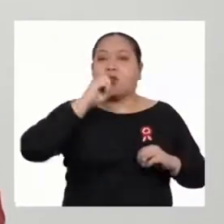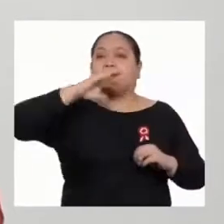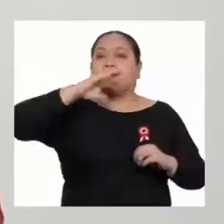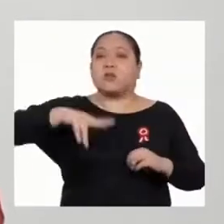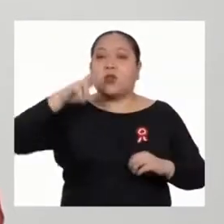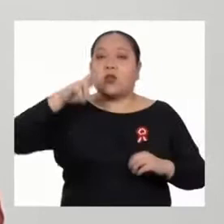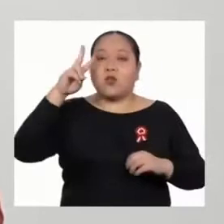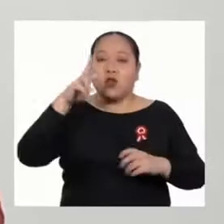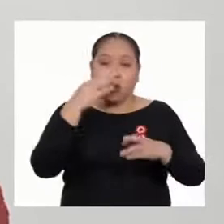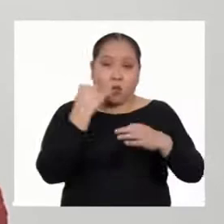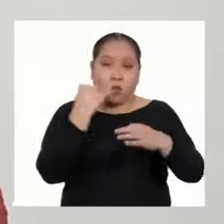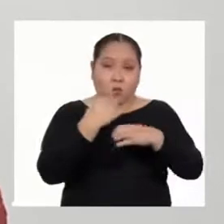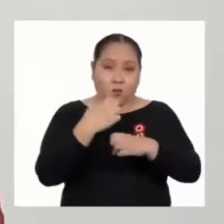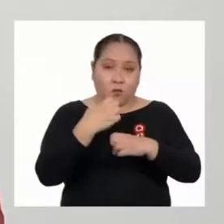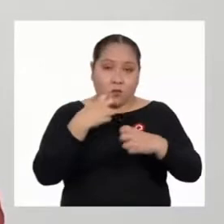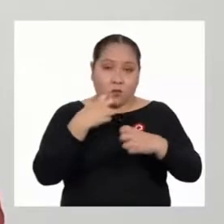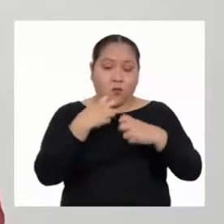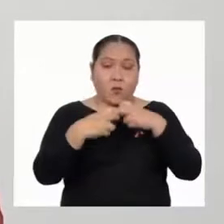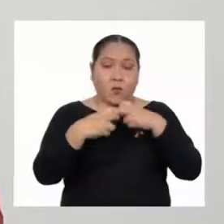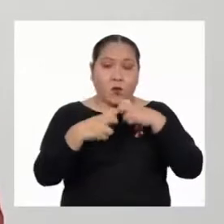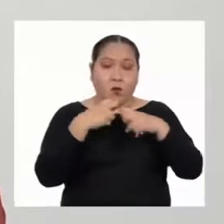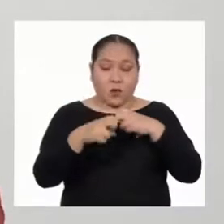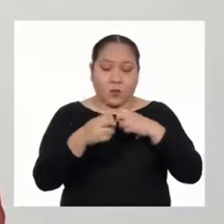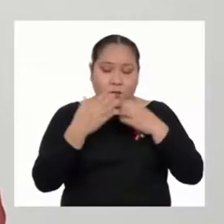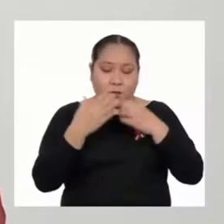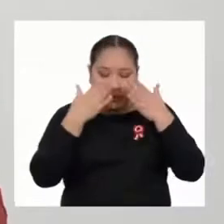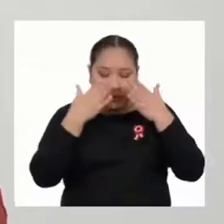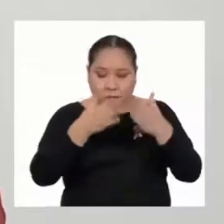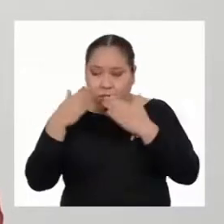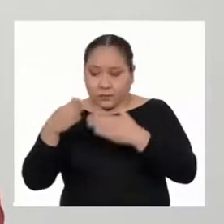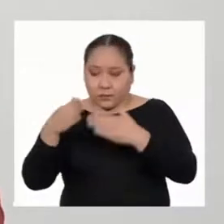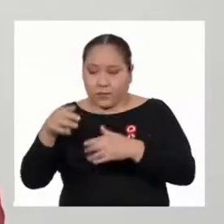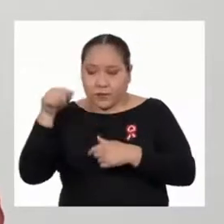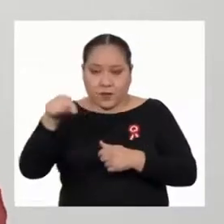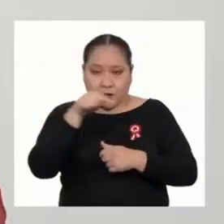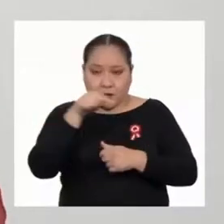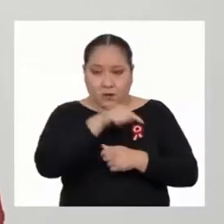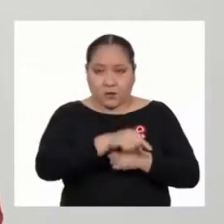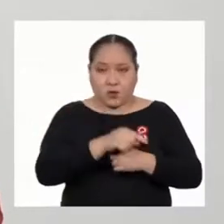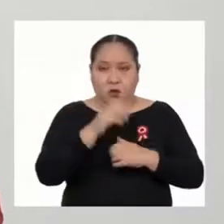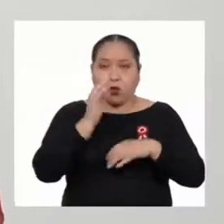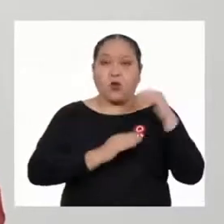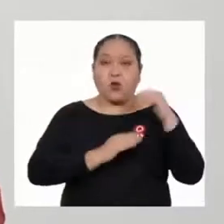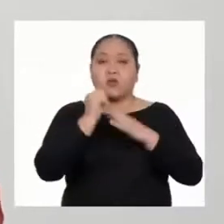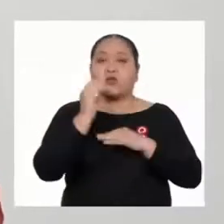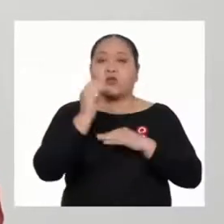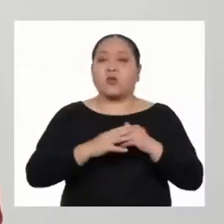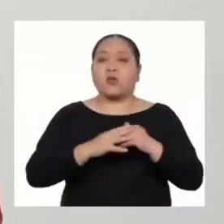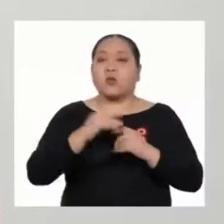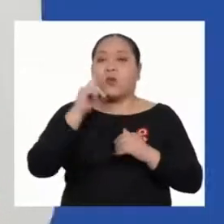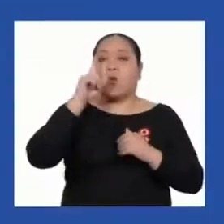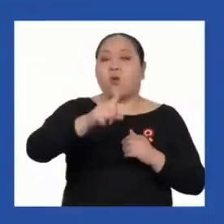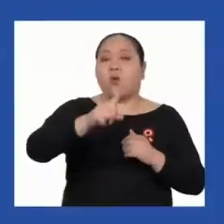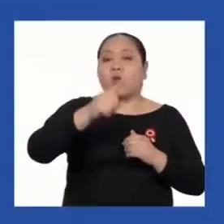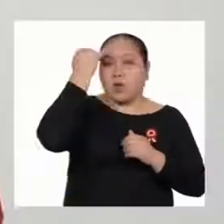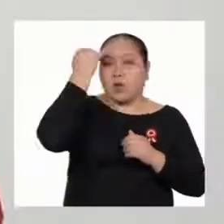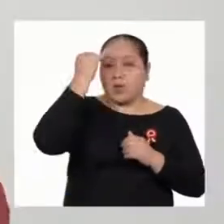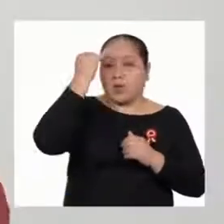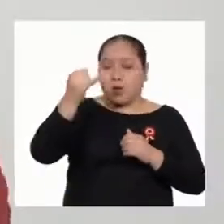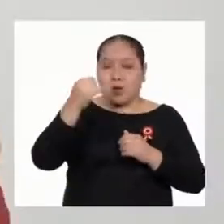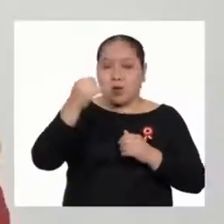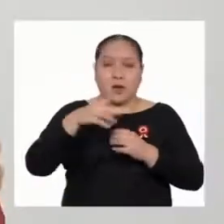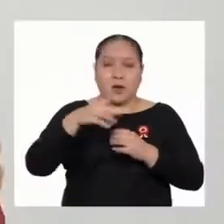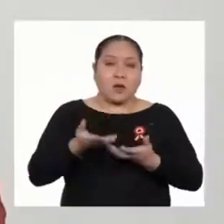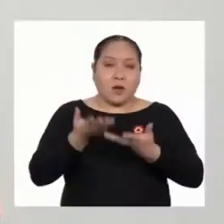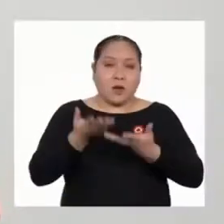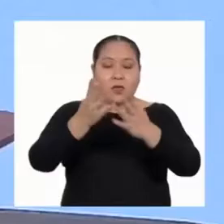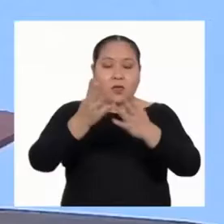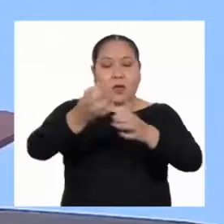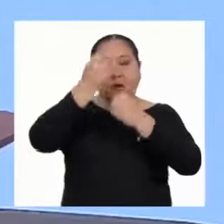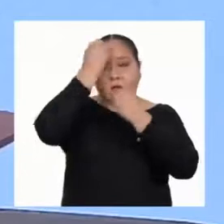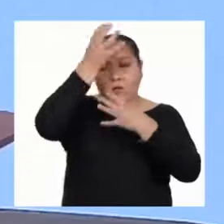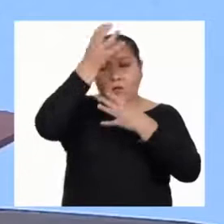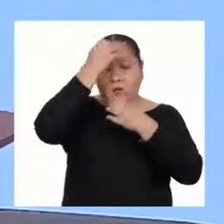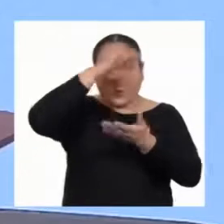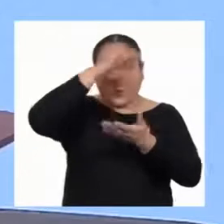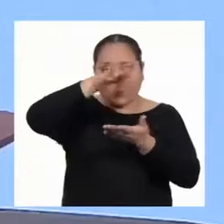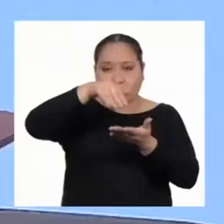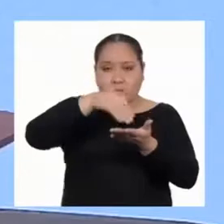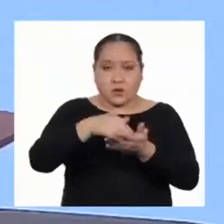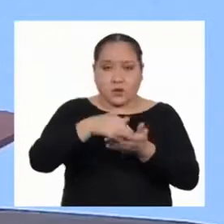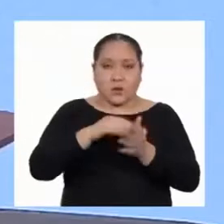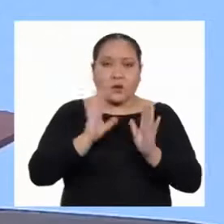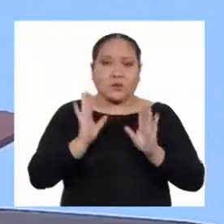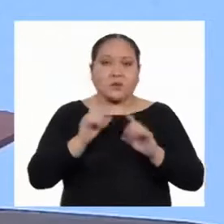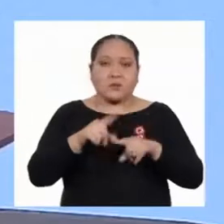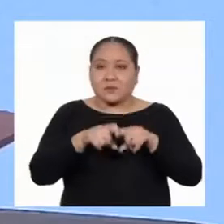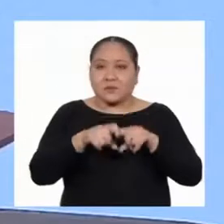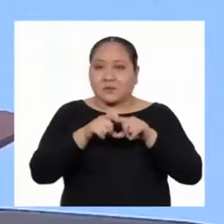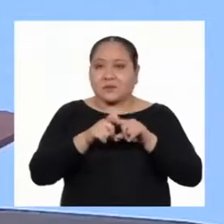situaciones particulares. A partir de ellas, construimos una idea que incluye la información central. Hagamos una pausa.